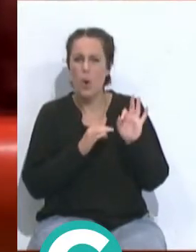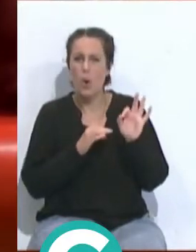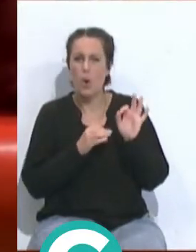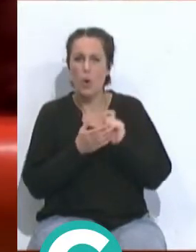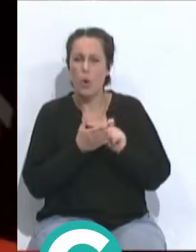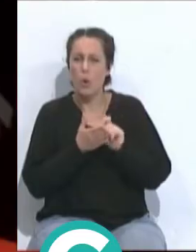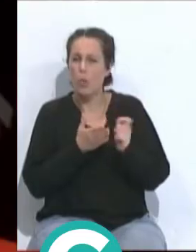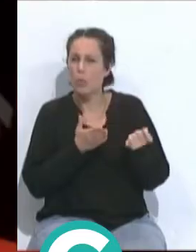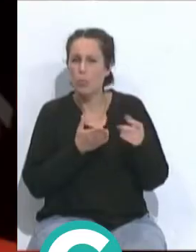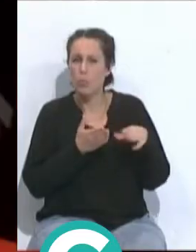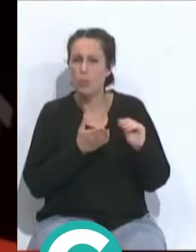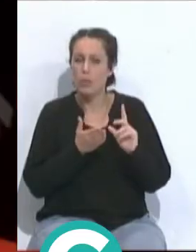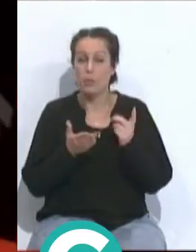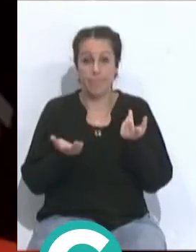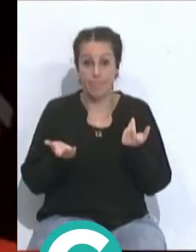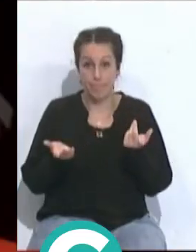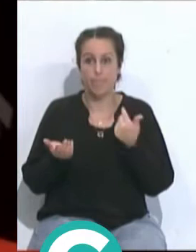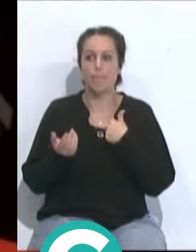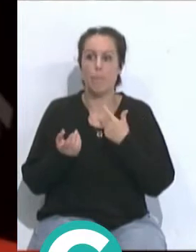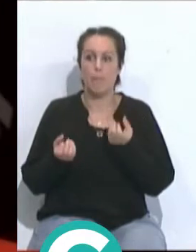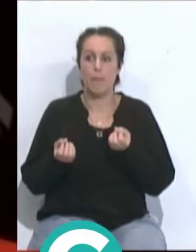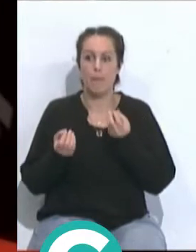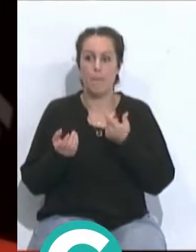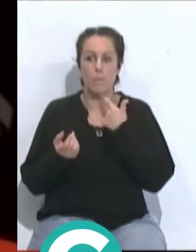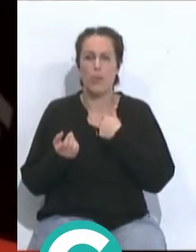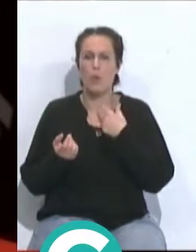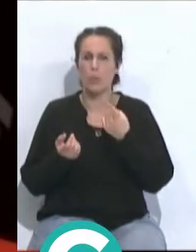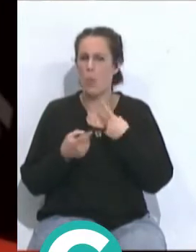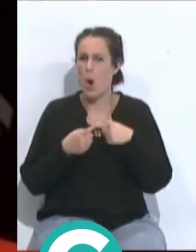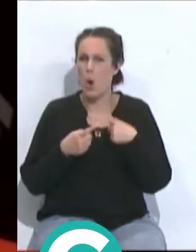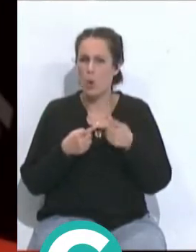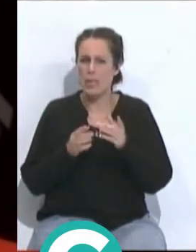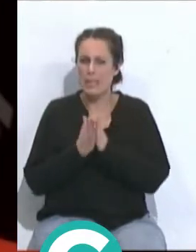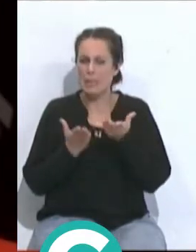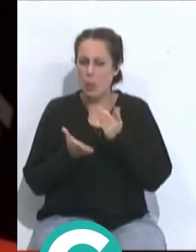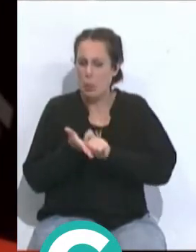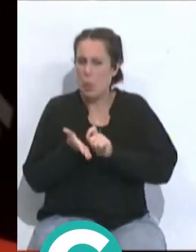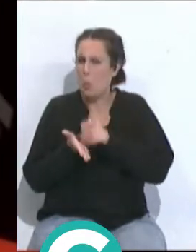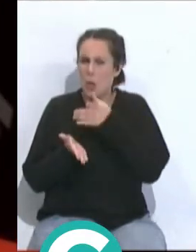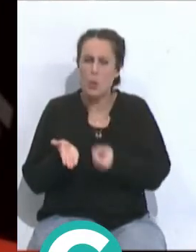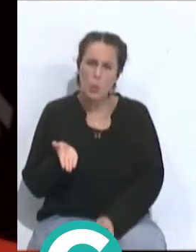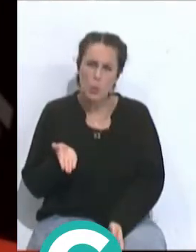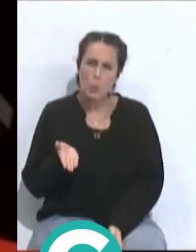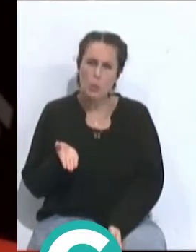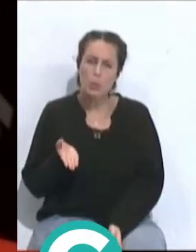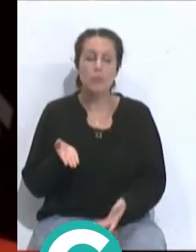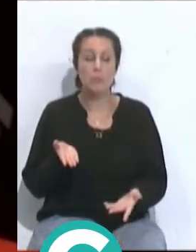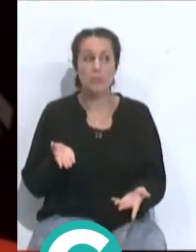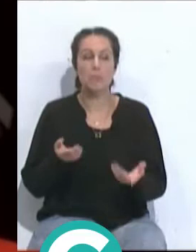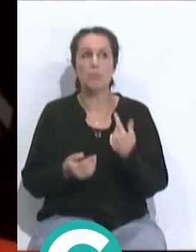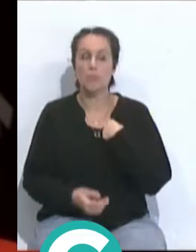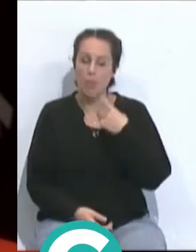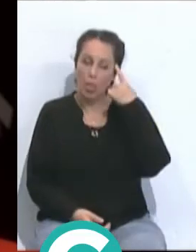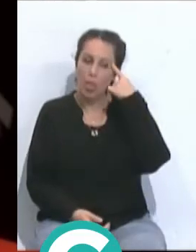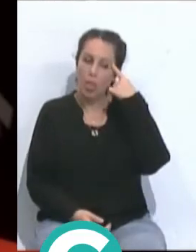que... Total, y así comentando, pues me dijo, ¿y tú estas cosas por qué no las cuentas en un libro? Uh-huh. Y bueno, fue un poco como el